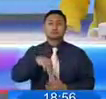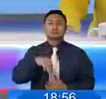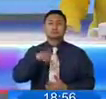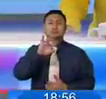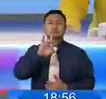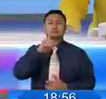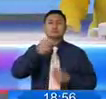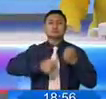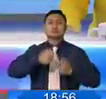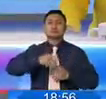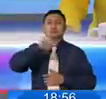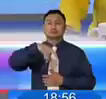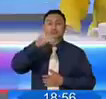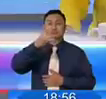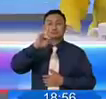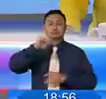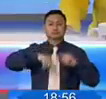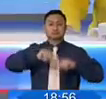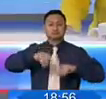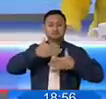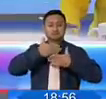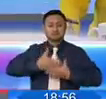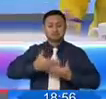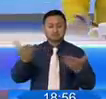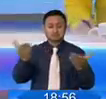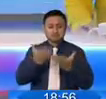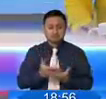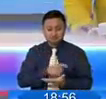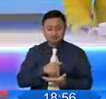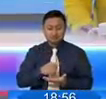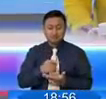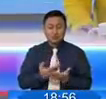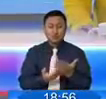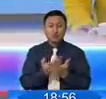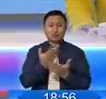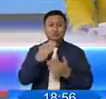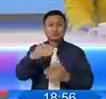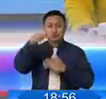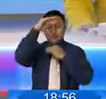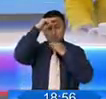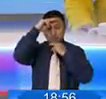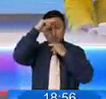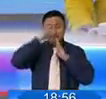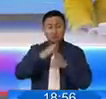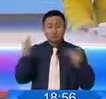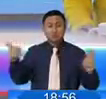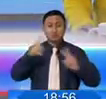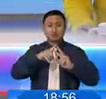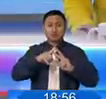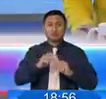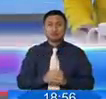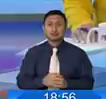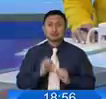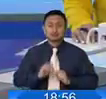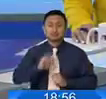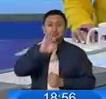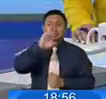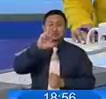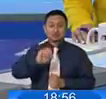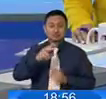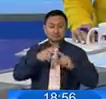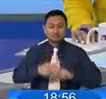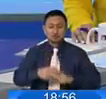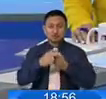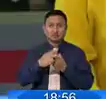Martes 8 de mayo del 2018, amigos, bienvenidos a una emisión más del Comercio TV, aquí por Televicentro.